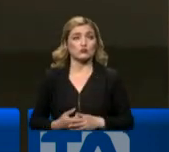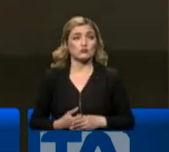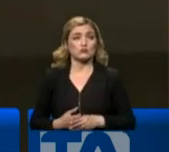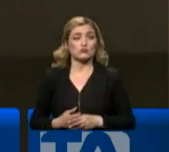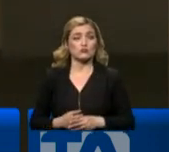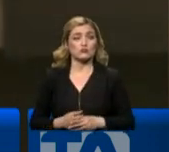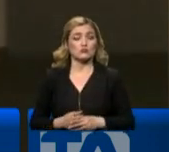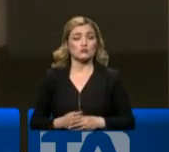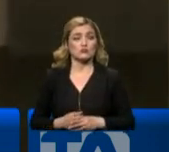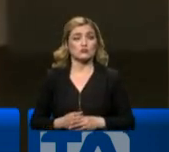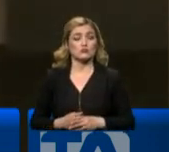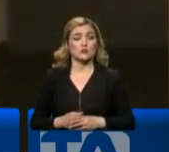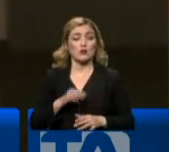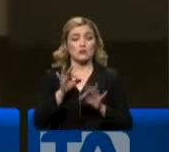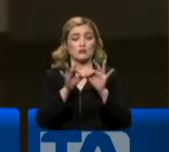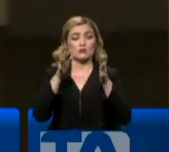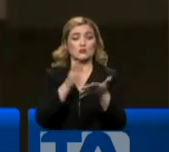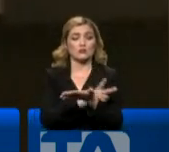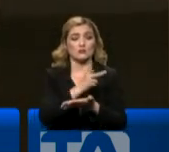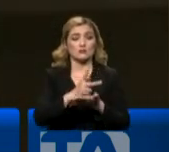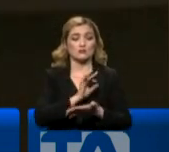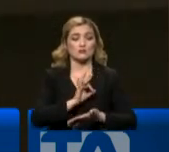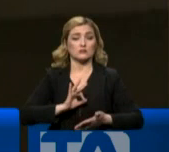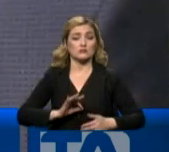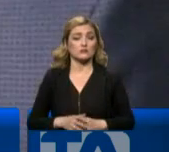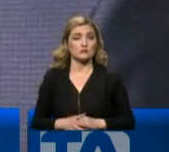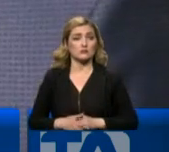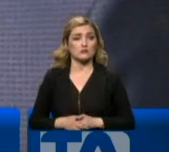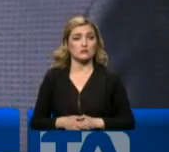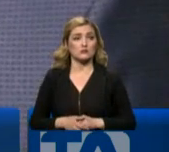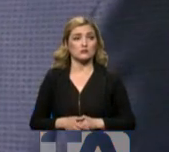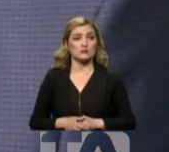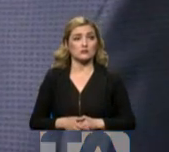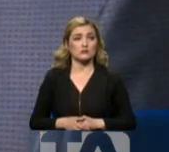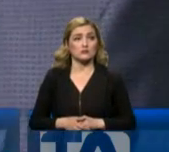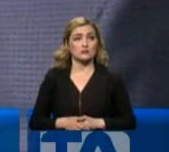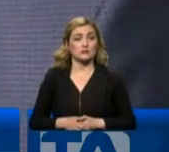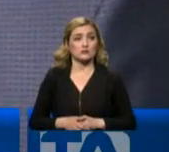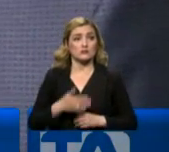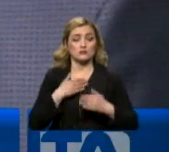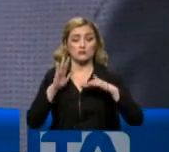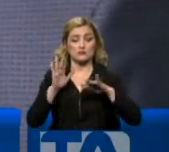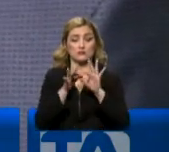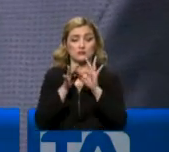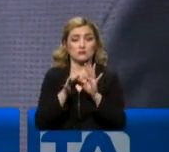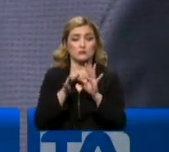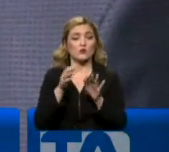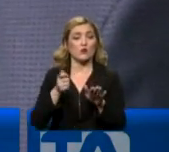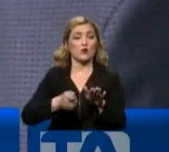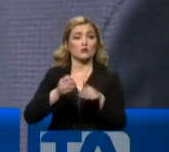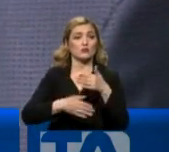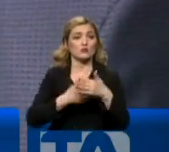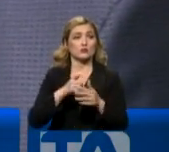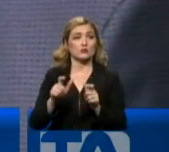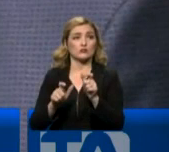Provincial, entre ellos el caso de la prefecta Paola Pavón. Mi compromiso con los compañeros judiciales, con la ciudadanía,